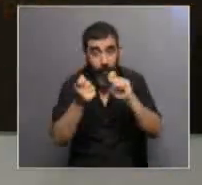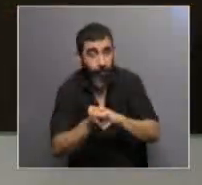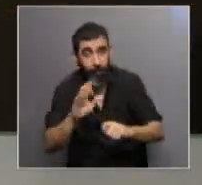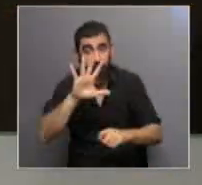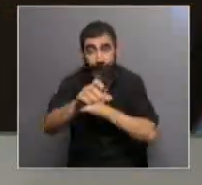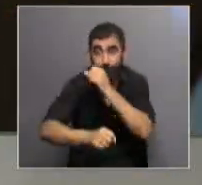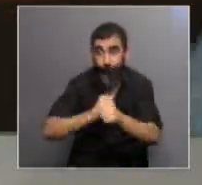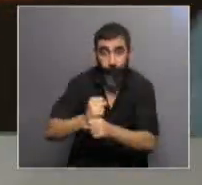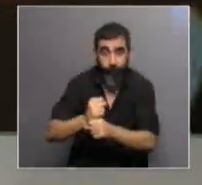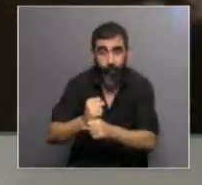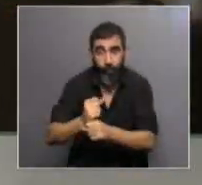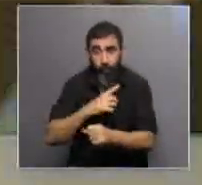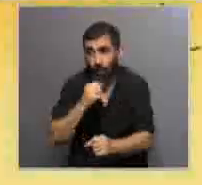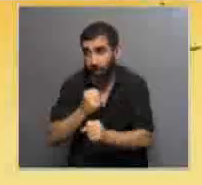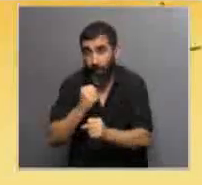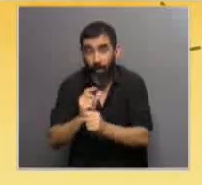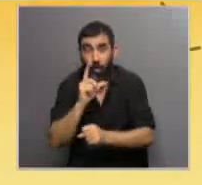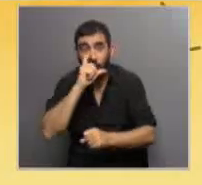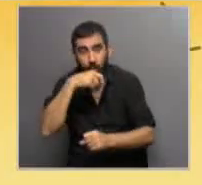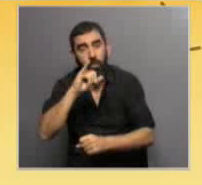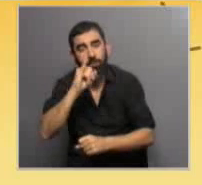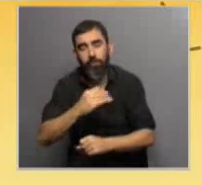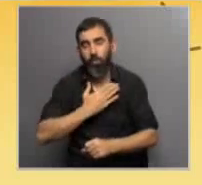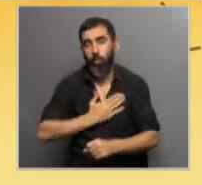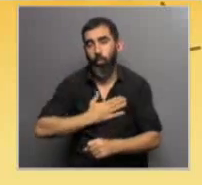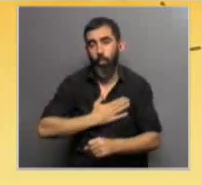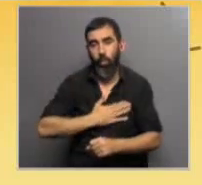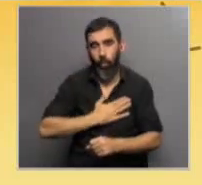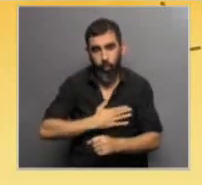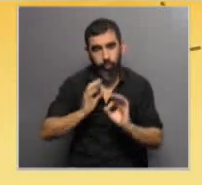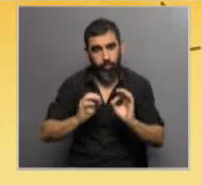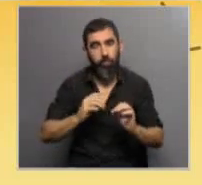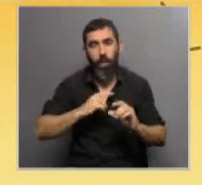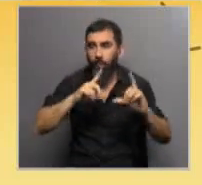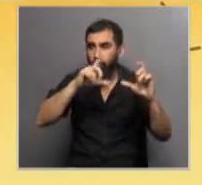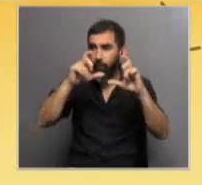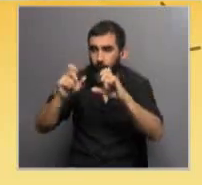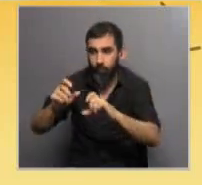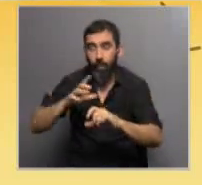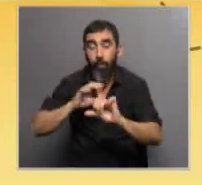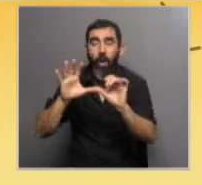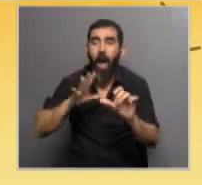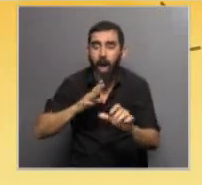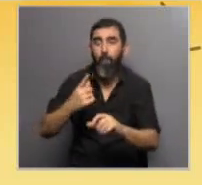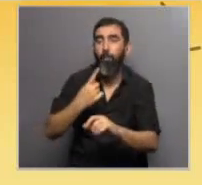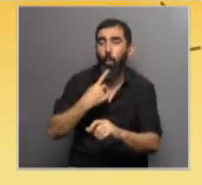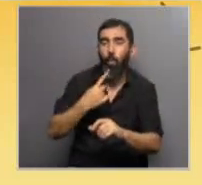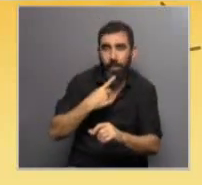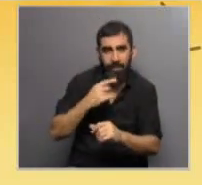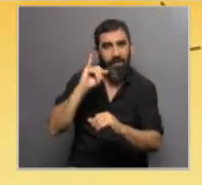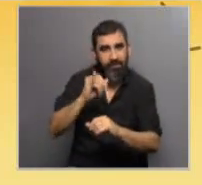y he trabajado con montevideo y ahí sí con gusto no no van a ver ustedes fotos porque se hizo una política y ya tiene